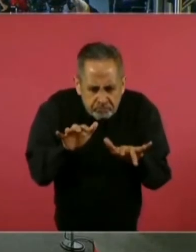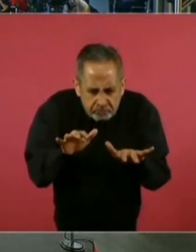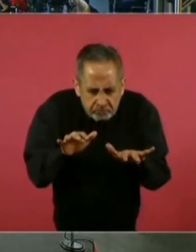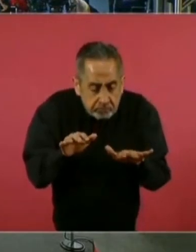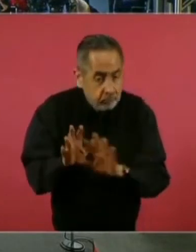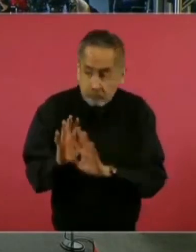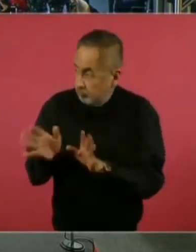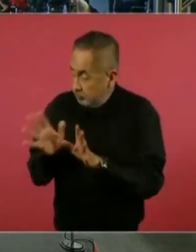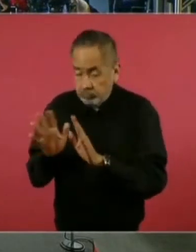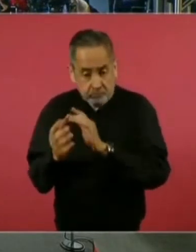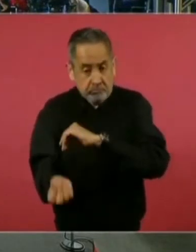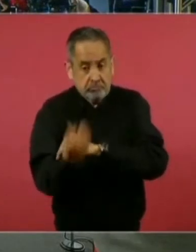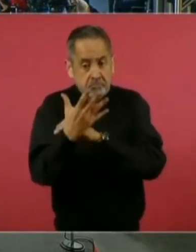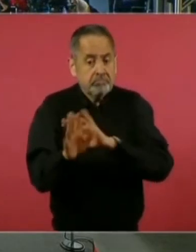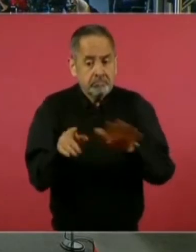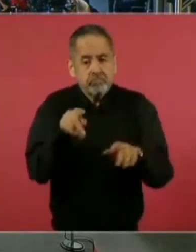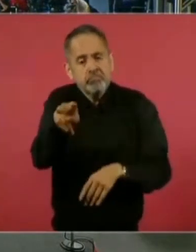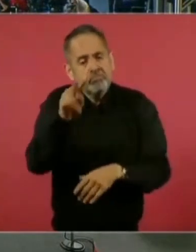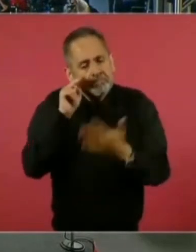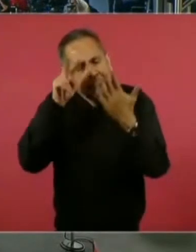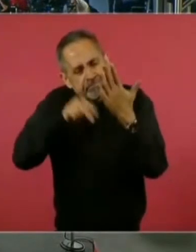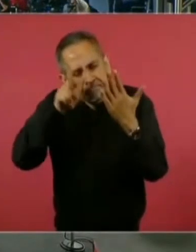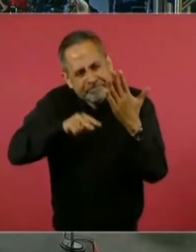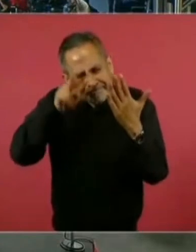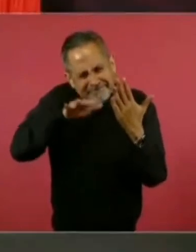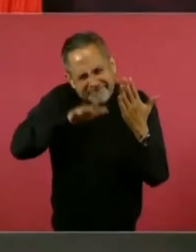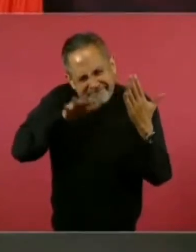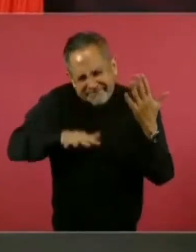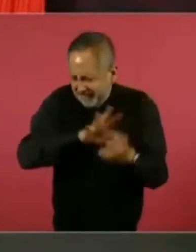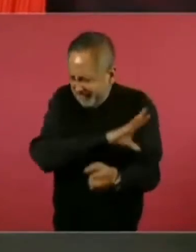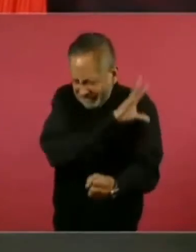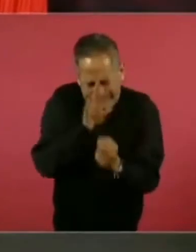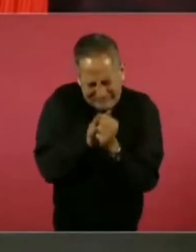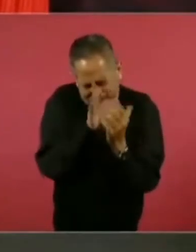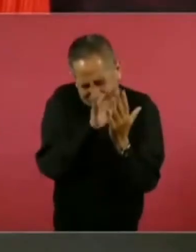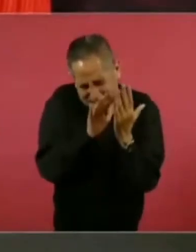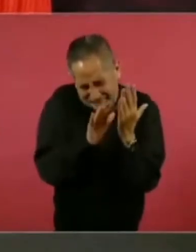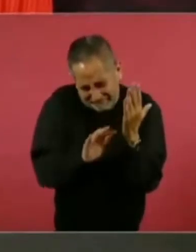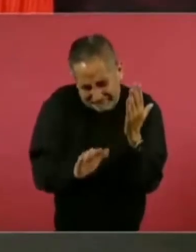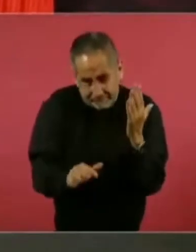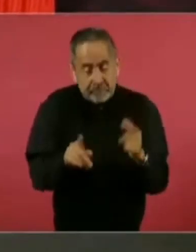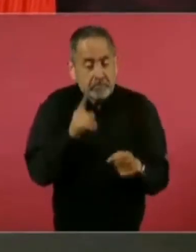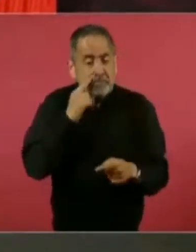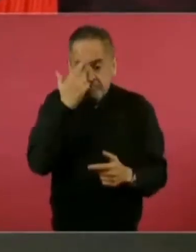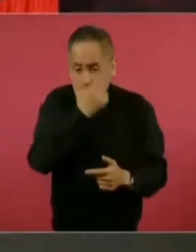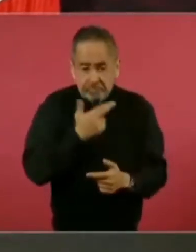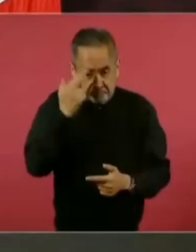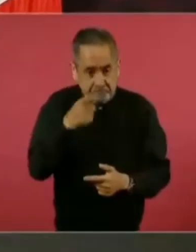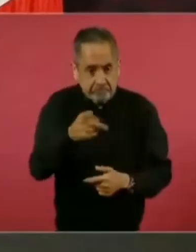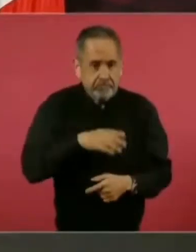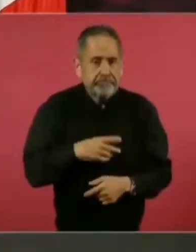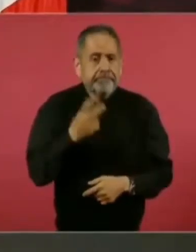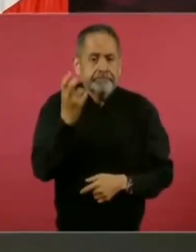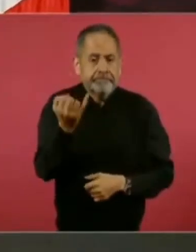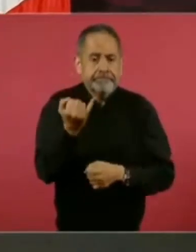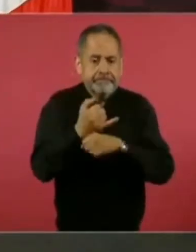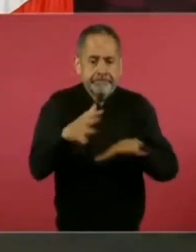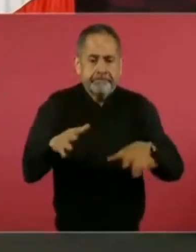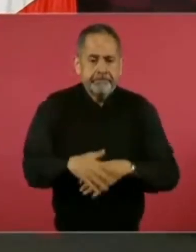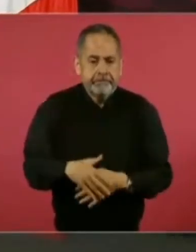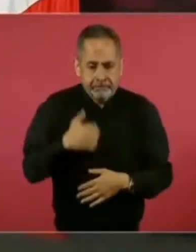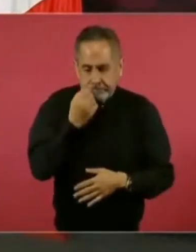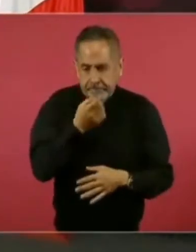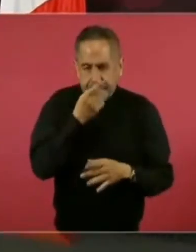ya está todo, para que se revise. Ese es el informe y lo que quería